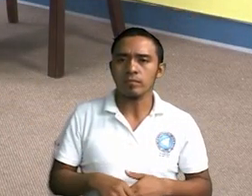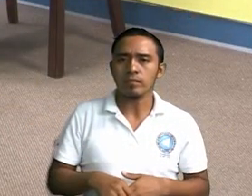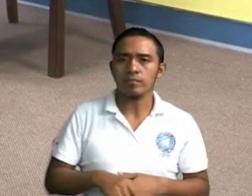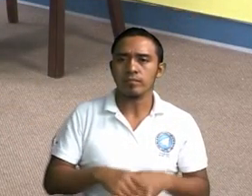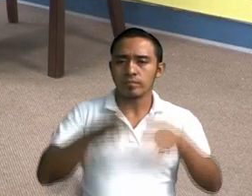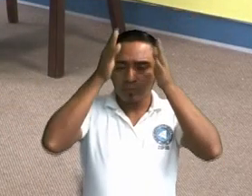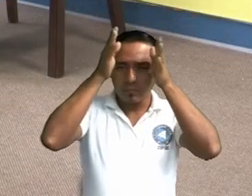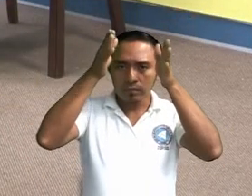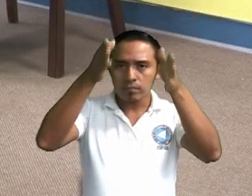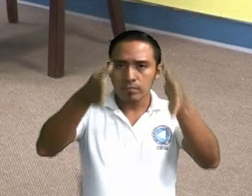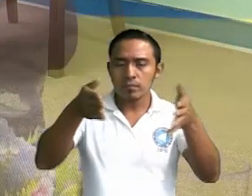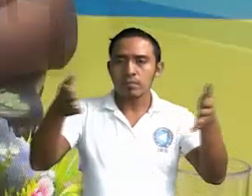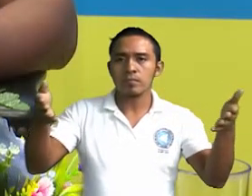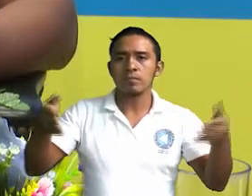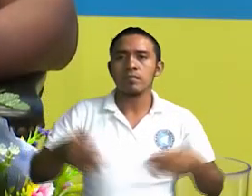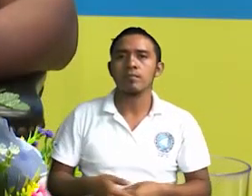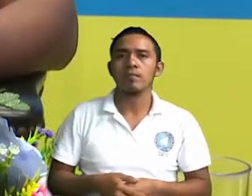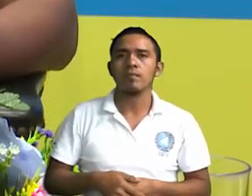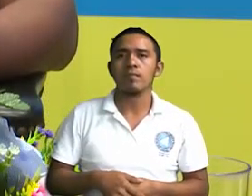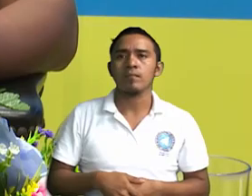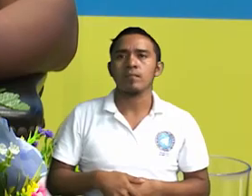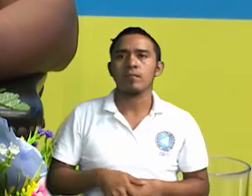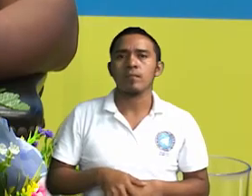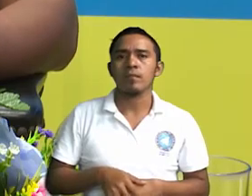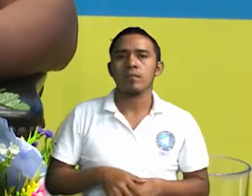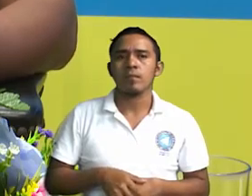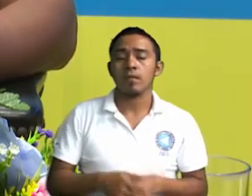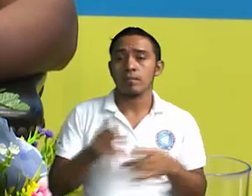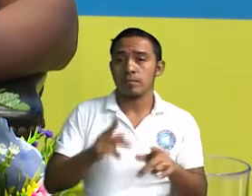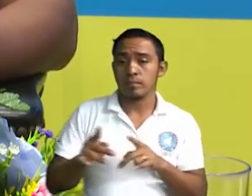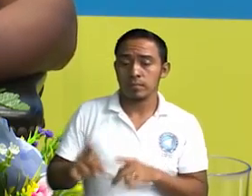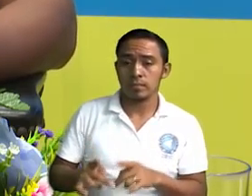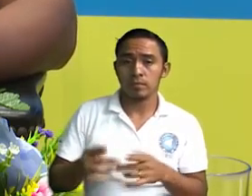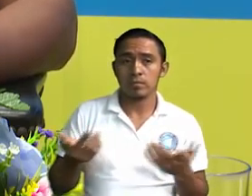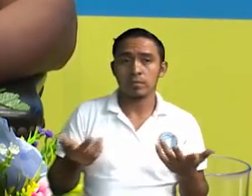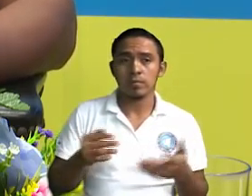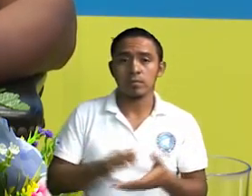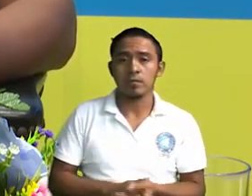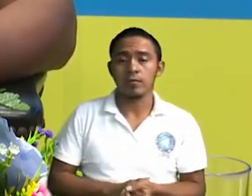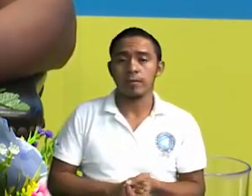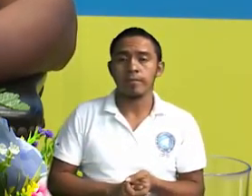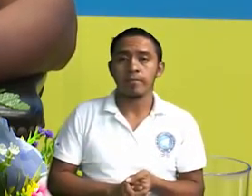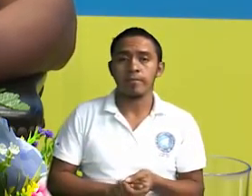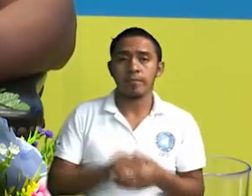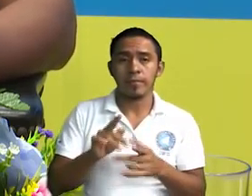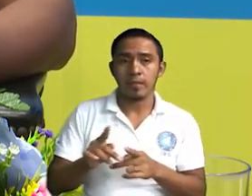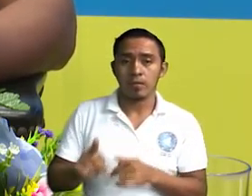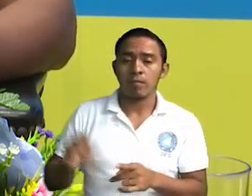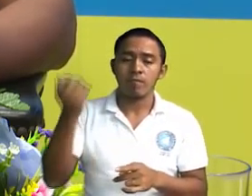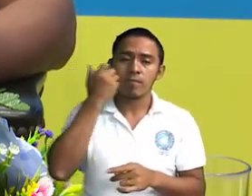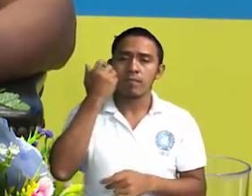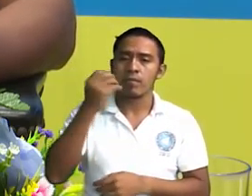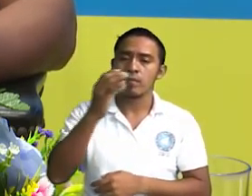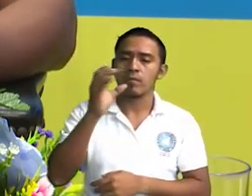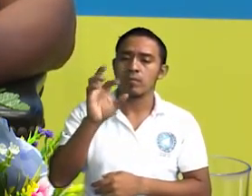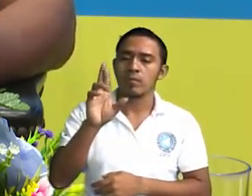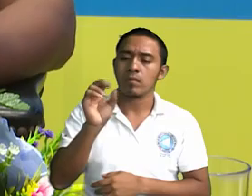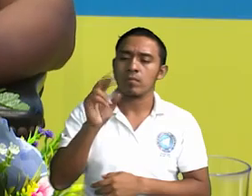atención que ustedes brindan doctora con estas personas volviendo al tema de la de las personas que tienen enfermedades crónicas